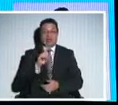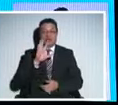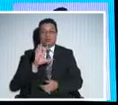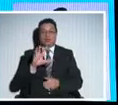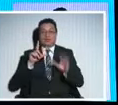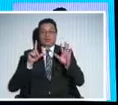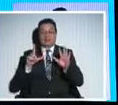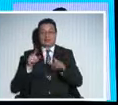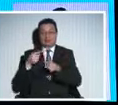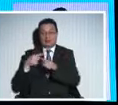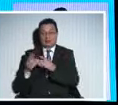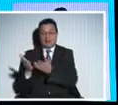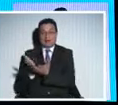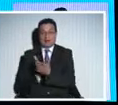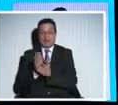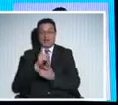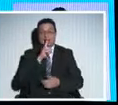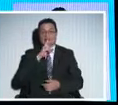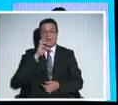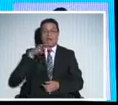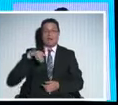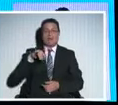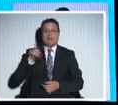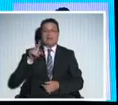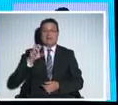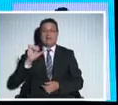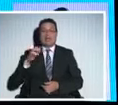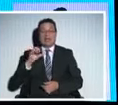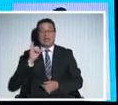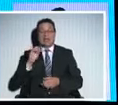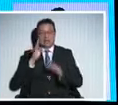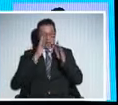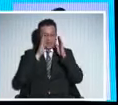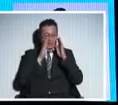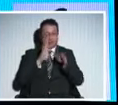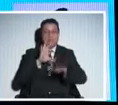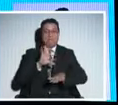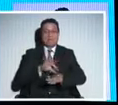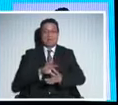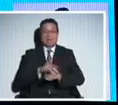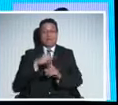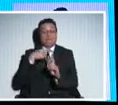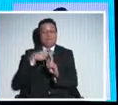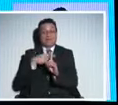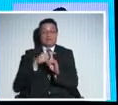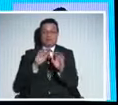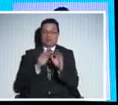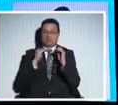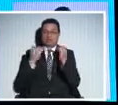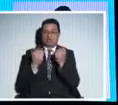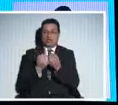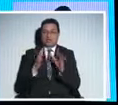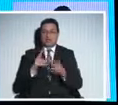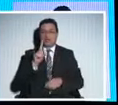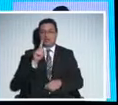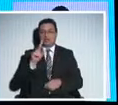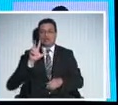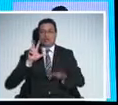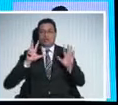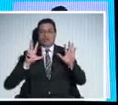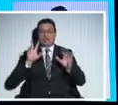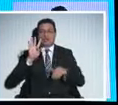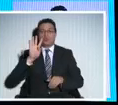416.157 prestaciones de tamizaje y atenciones médicas, beneficiando a un total de